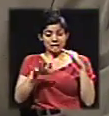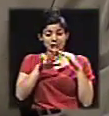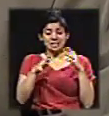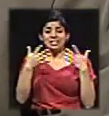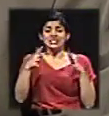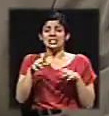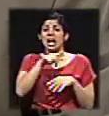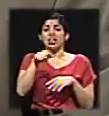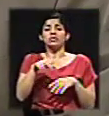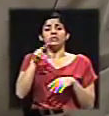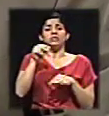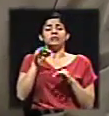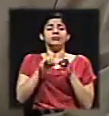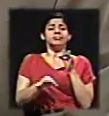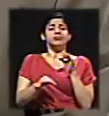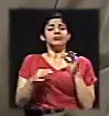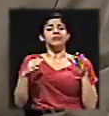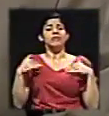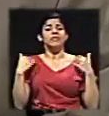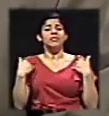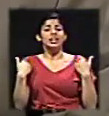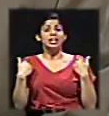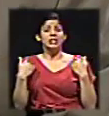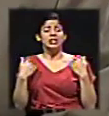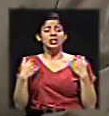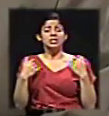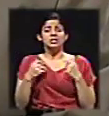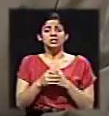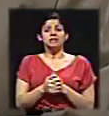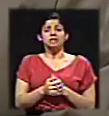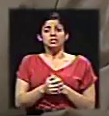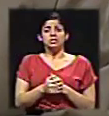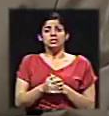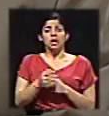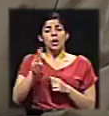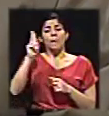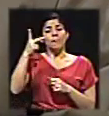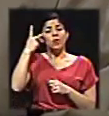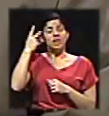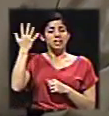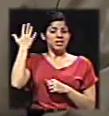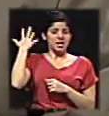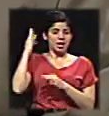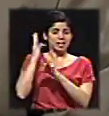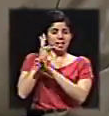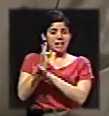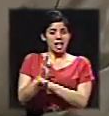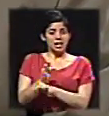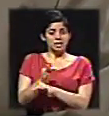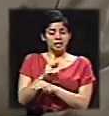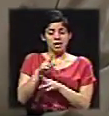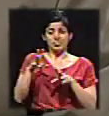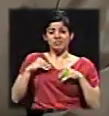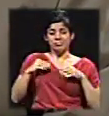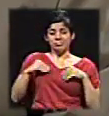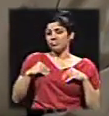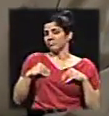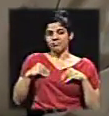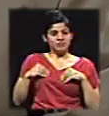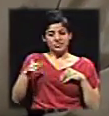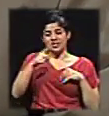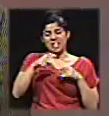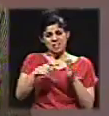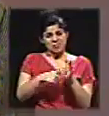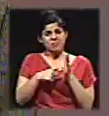ya no se contentan, digamos, como en formas de como se hacía la política tradicional, sino que están pidiendo